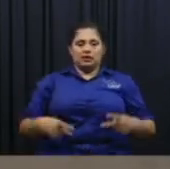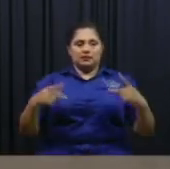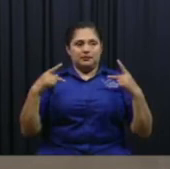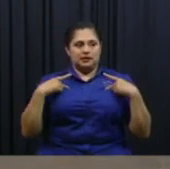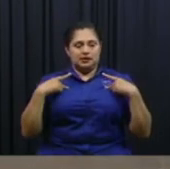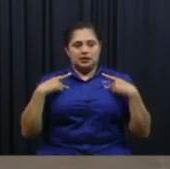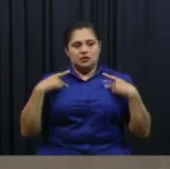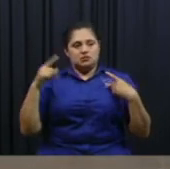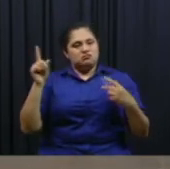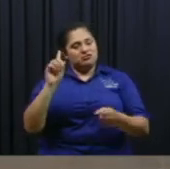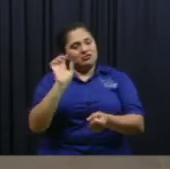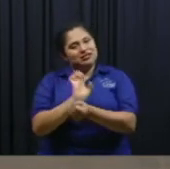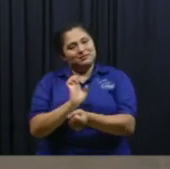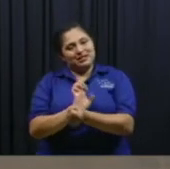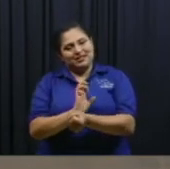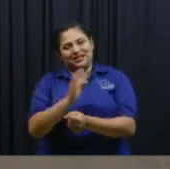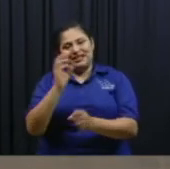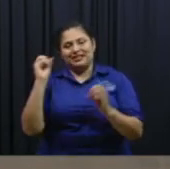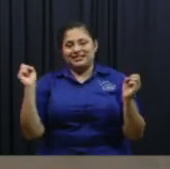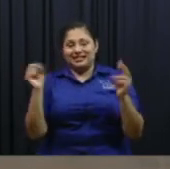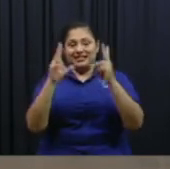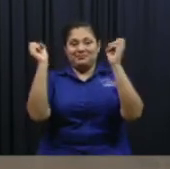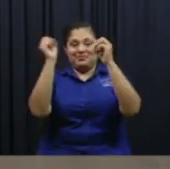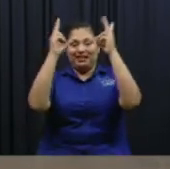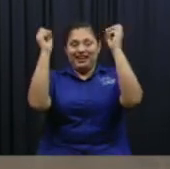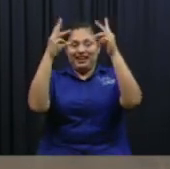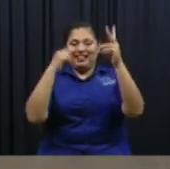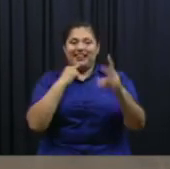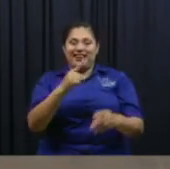no esperes a diciembre que te empiecen a decir